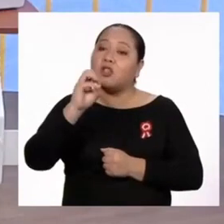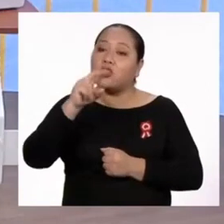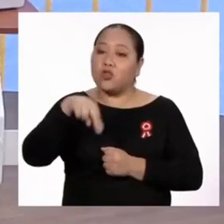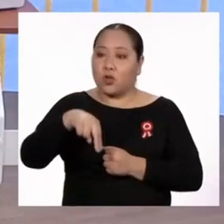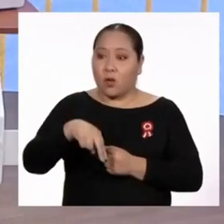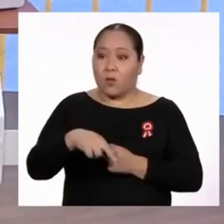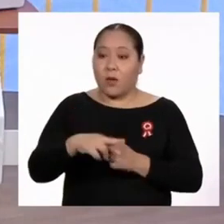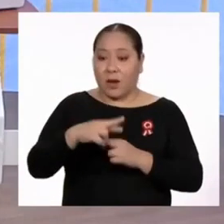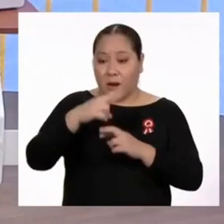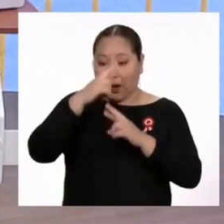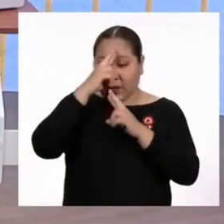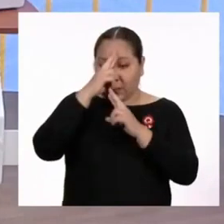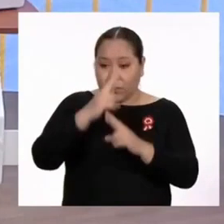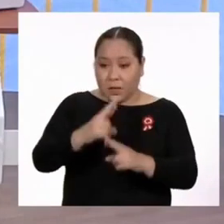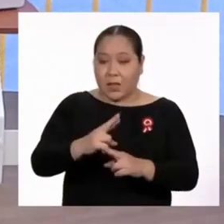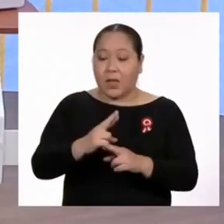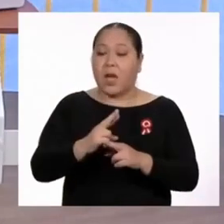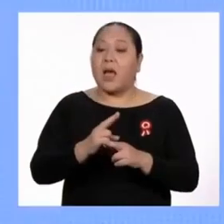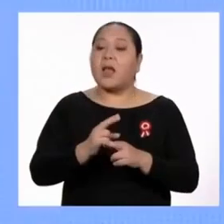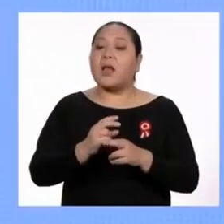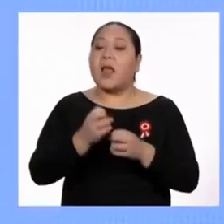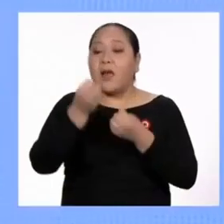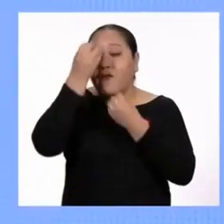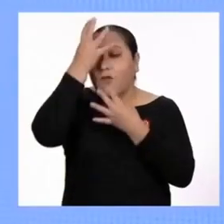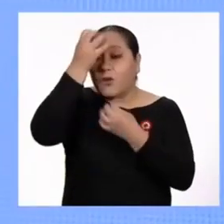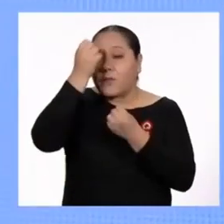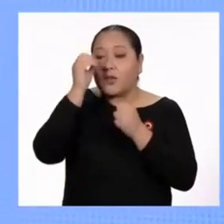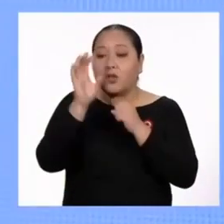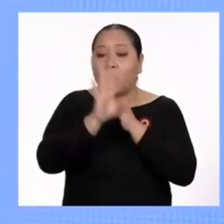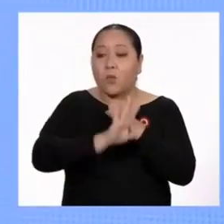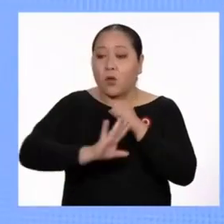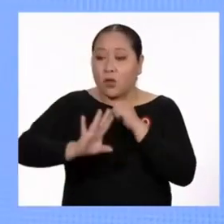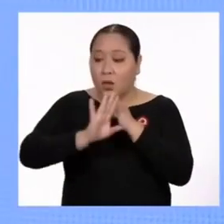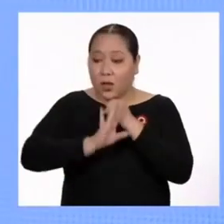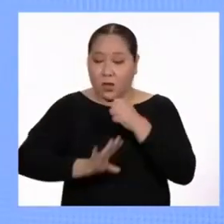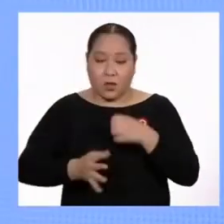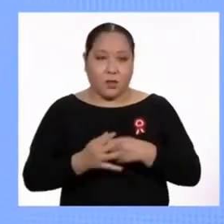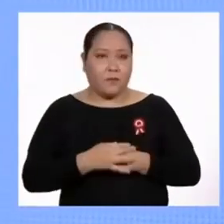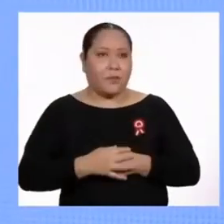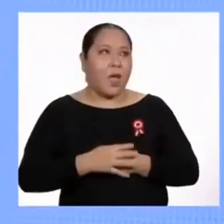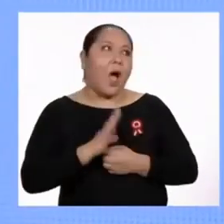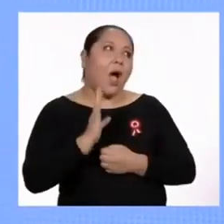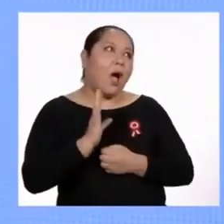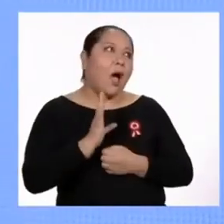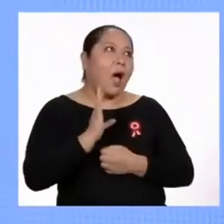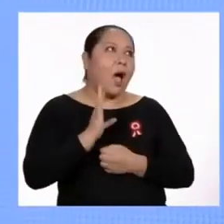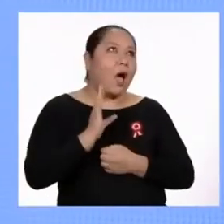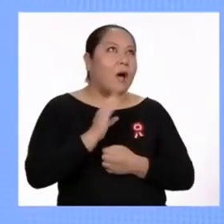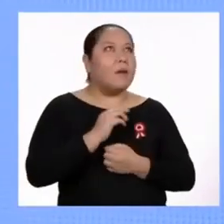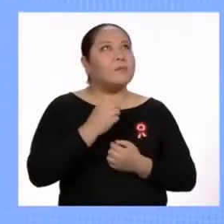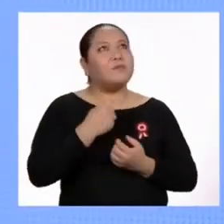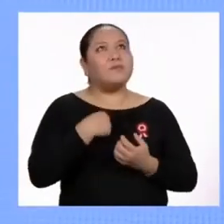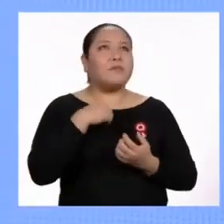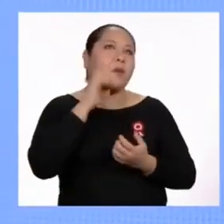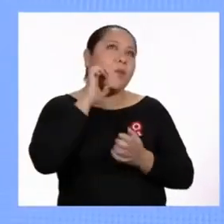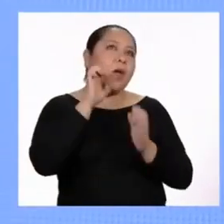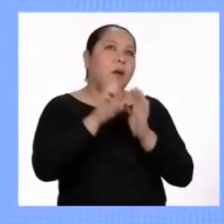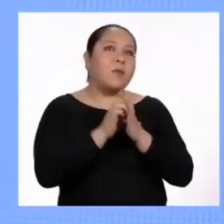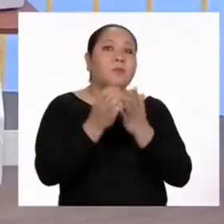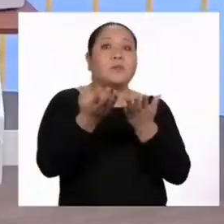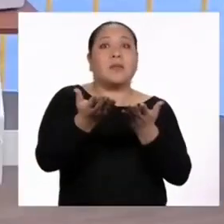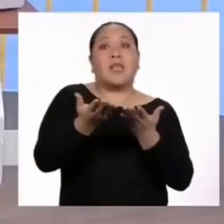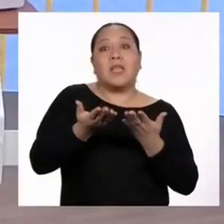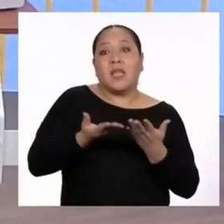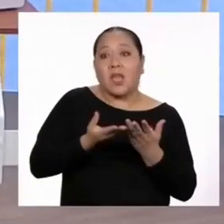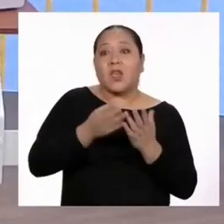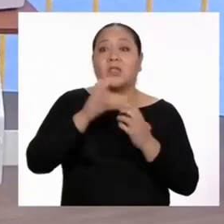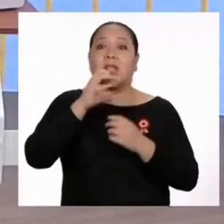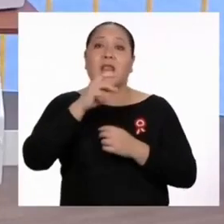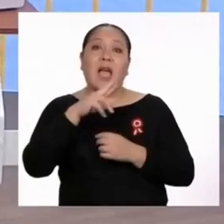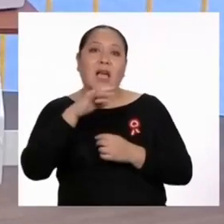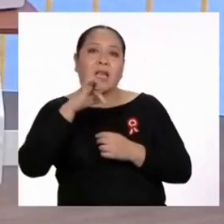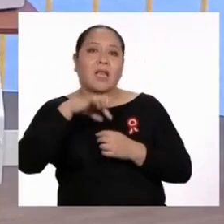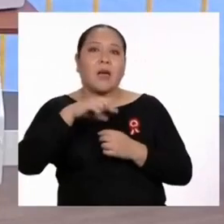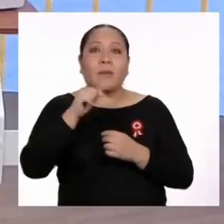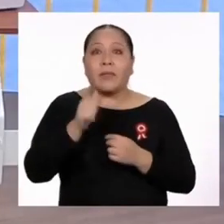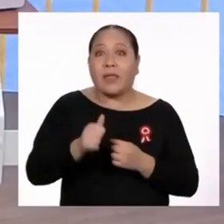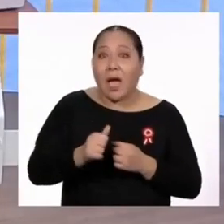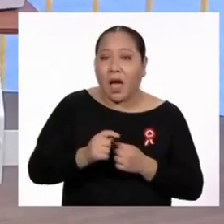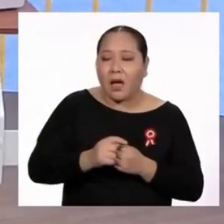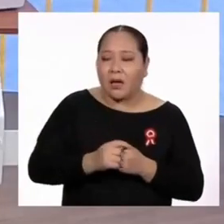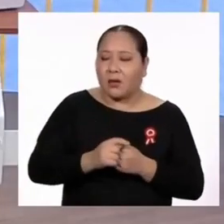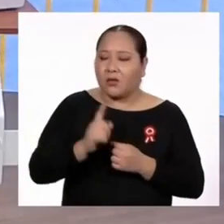un modo seguro. Es algo así como... ¡Ah! ¡Bienvenidos a la cripta! Oh. Son